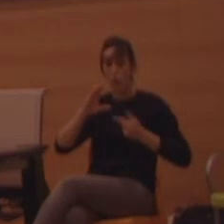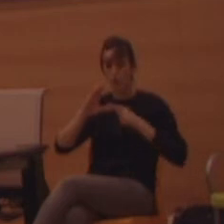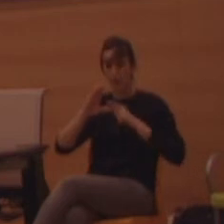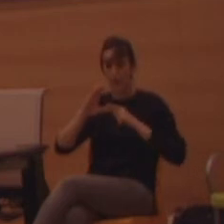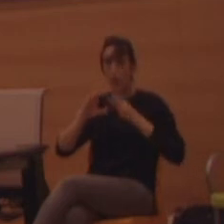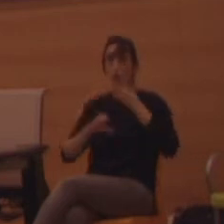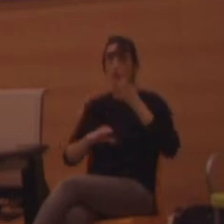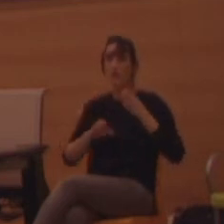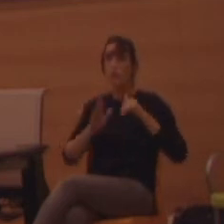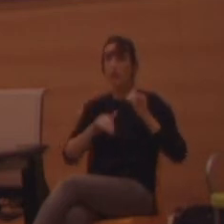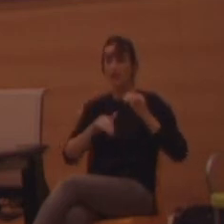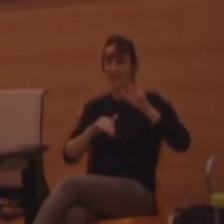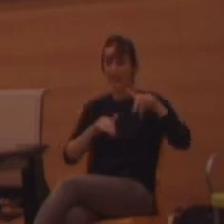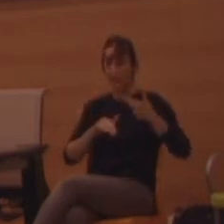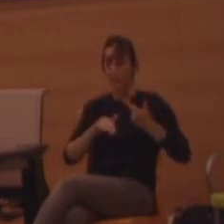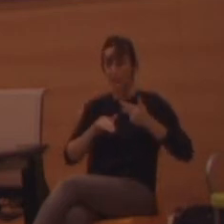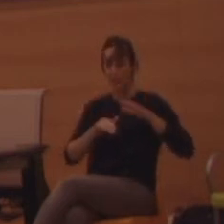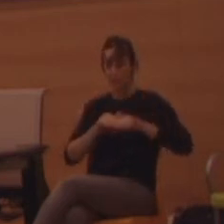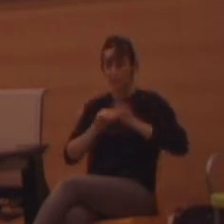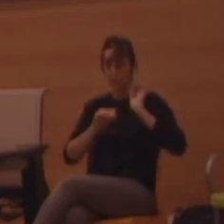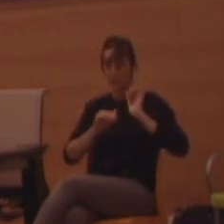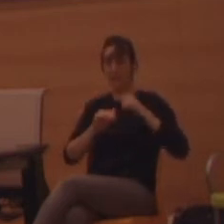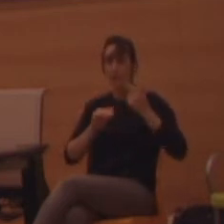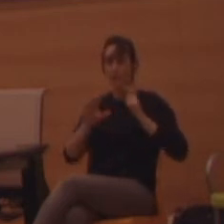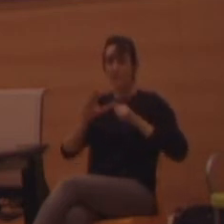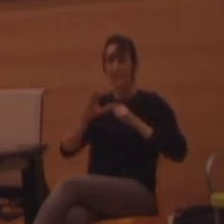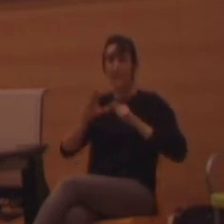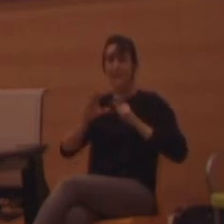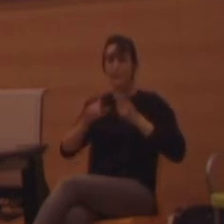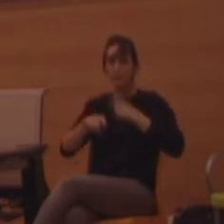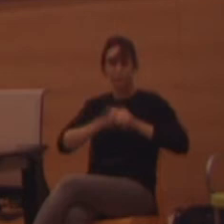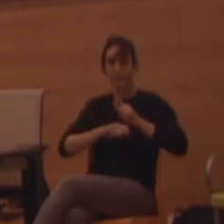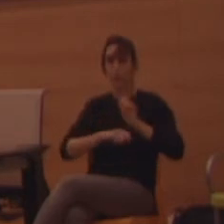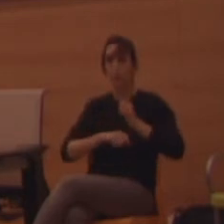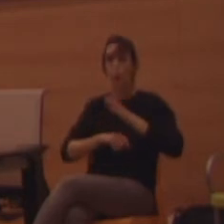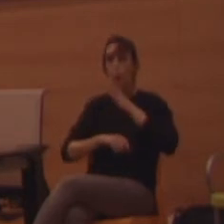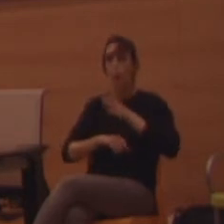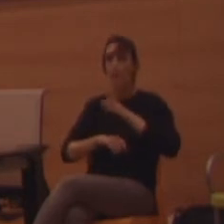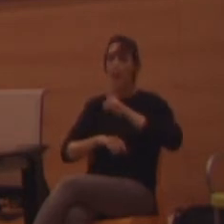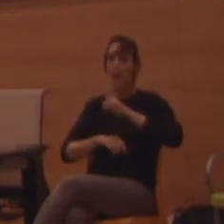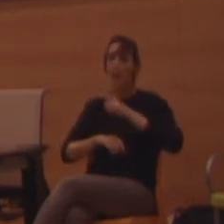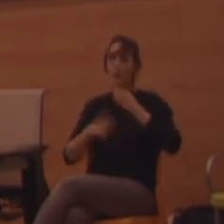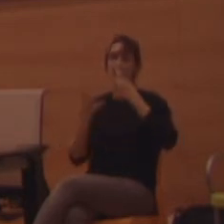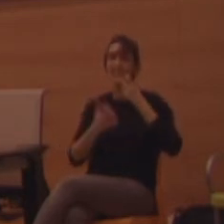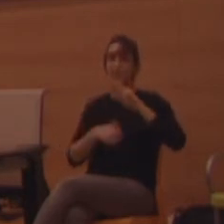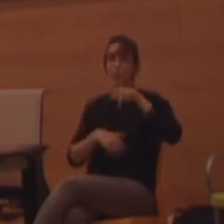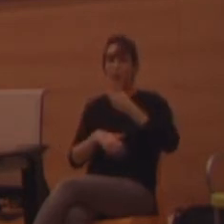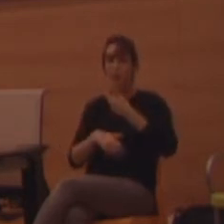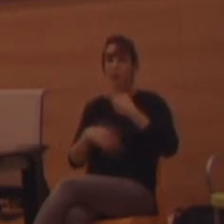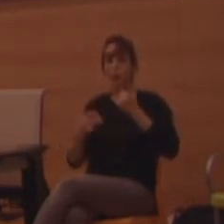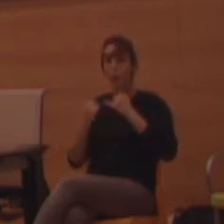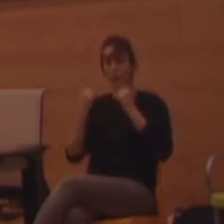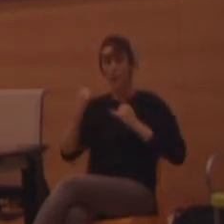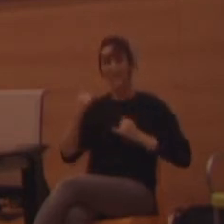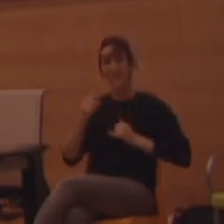pies diabéticos, no le han llegado a sacar al mercado porque se les salía por un coste de unos 600 euros. Entonces le sacaron justo cuando empezó la